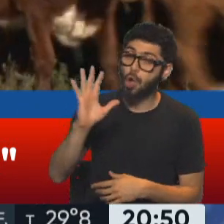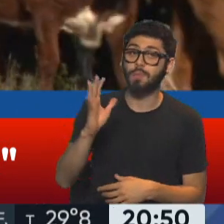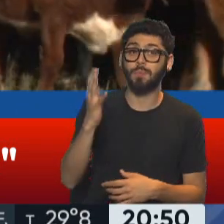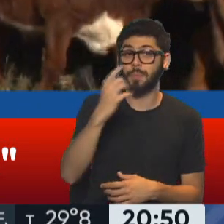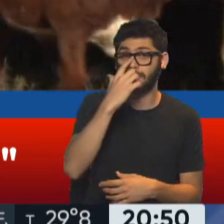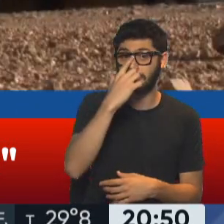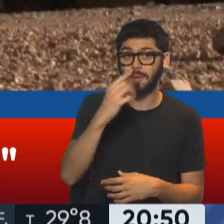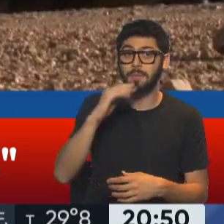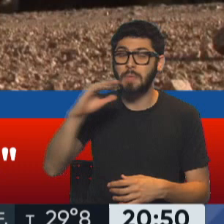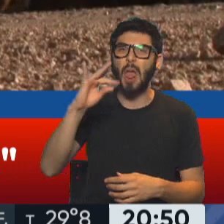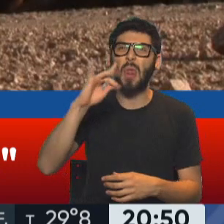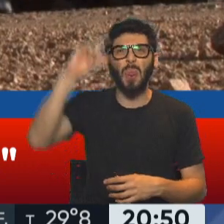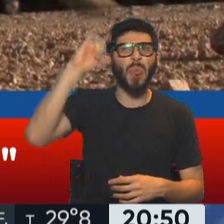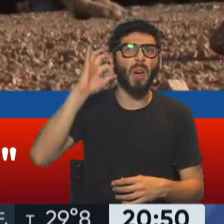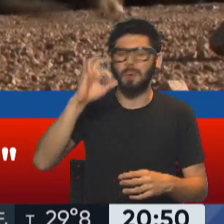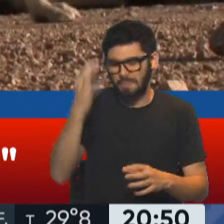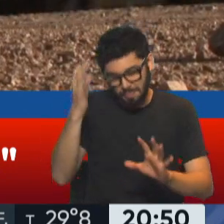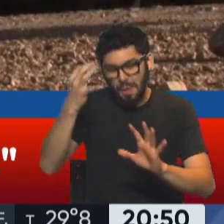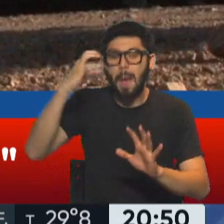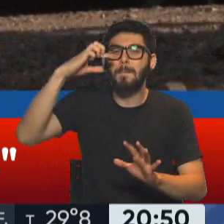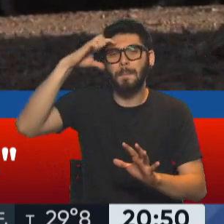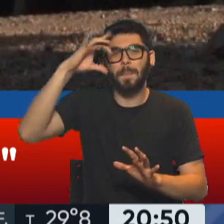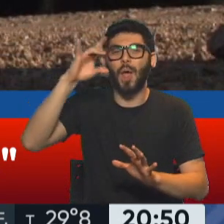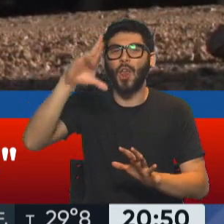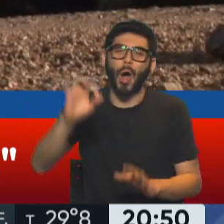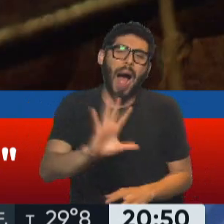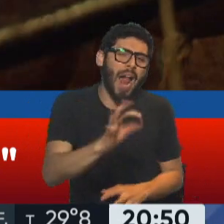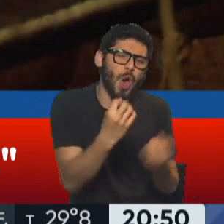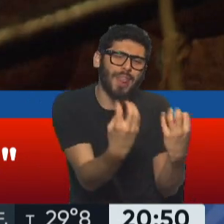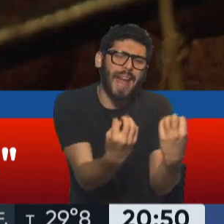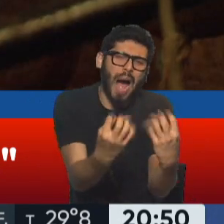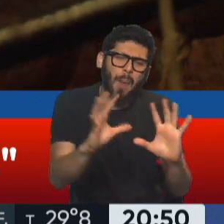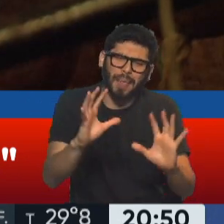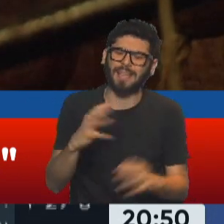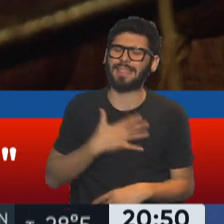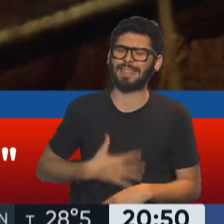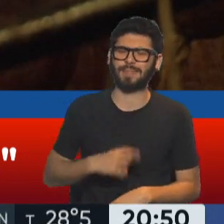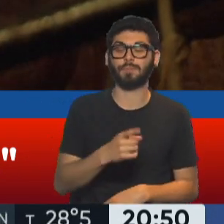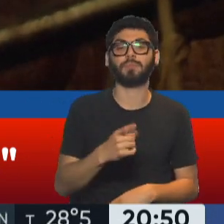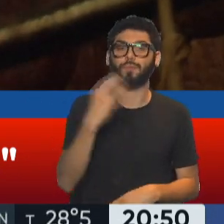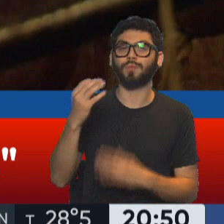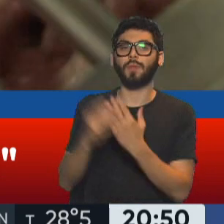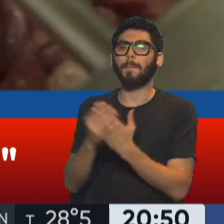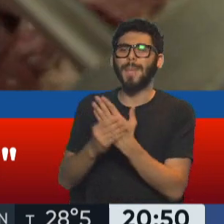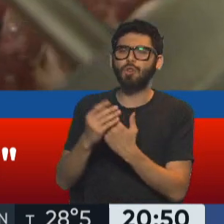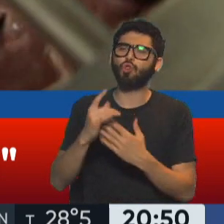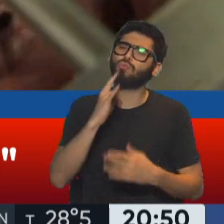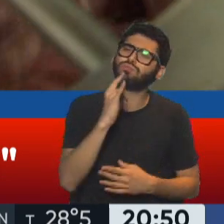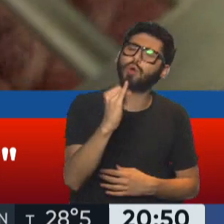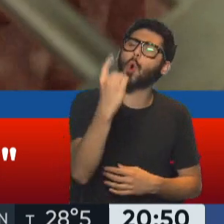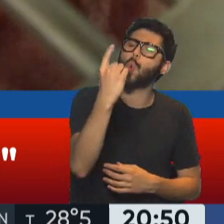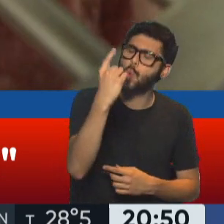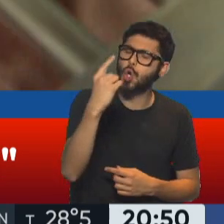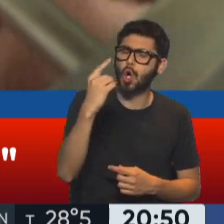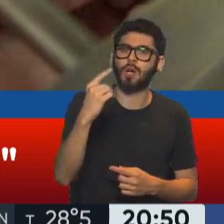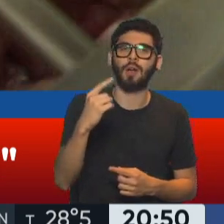dije Diego, Pedro. Perdóname, Pedro. Pero no, quiero decir, el ministro tiró un dato, y ahí te pregunta Osvaldo, el ministro tiró un